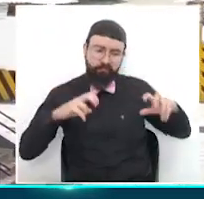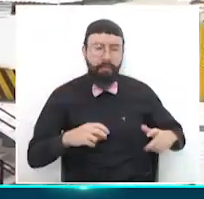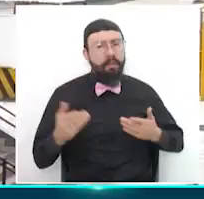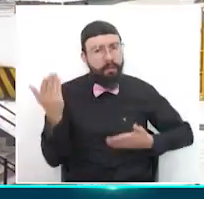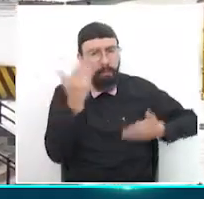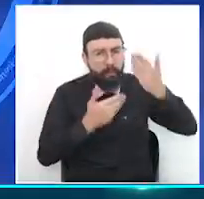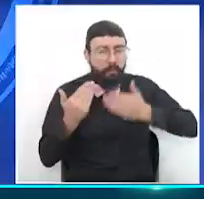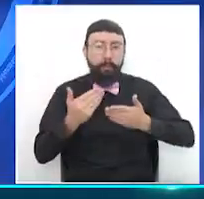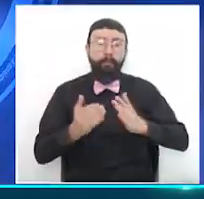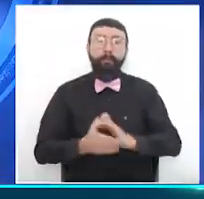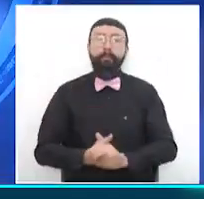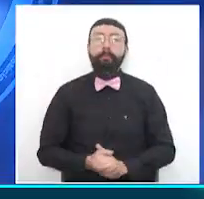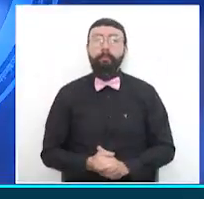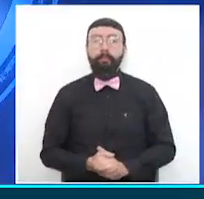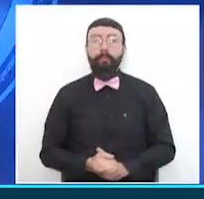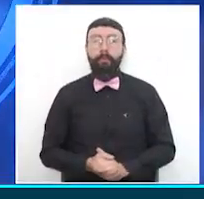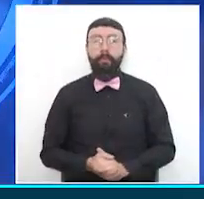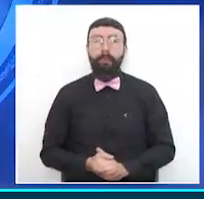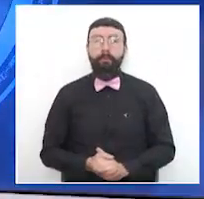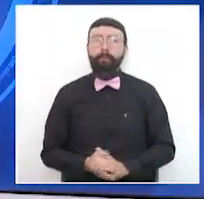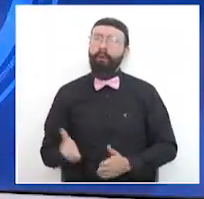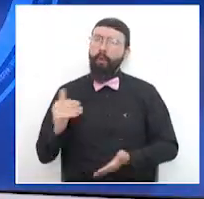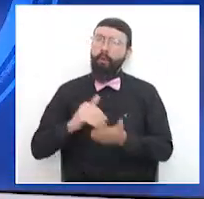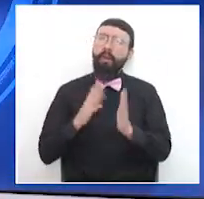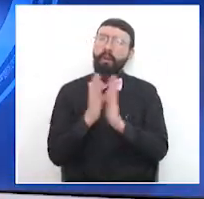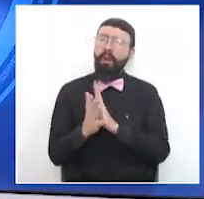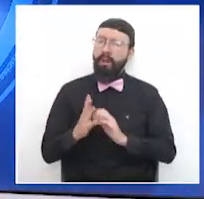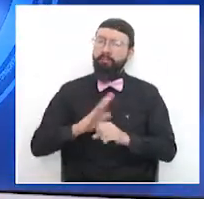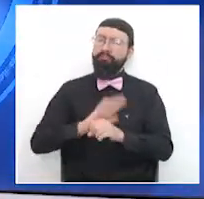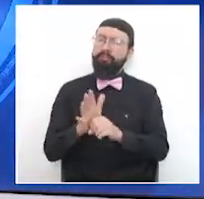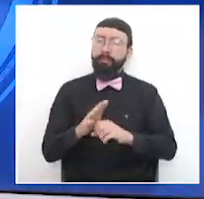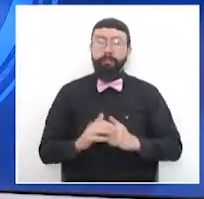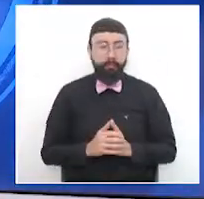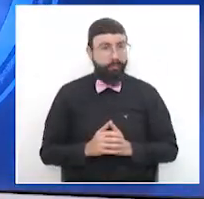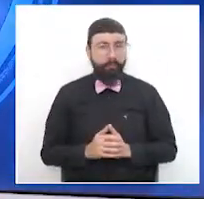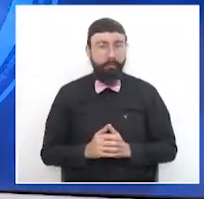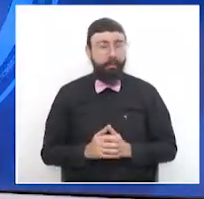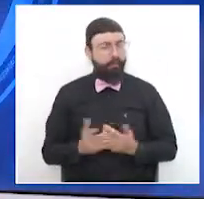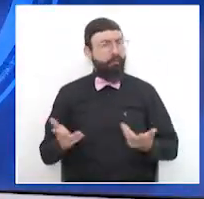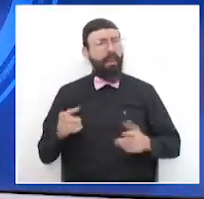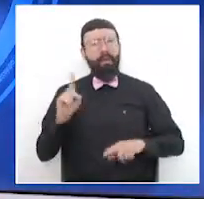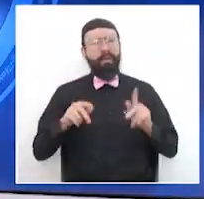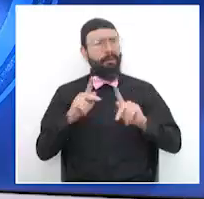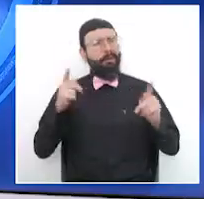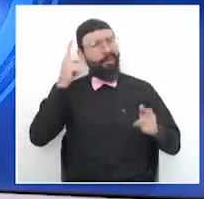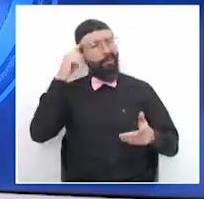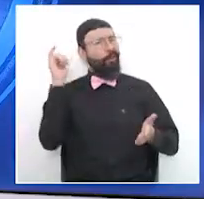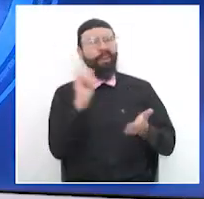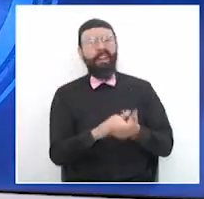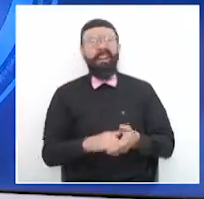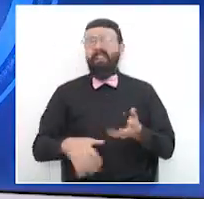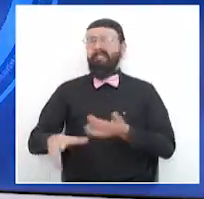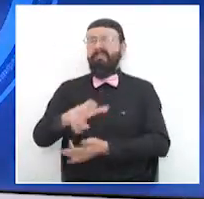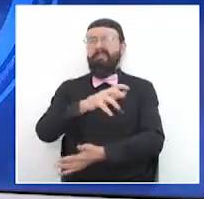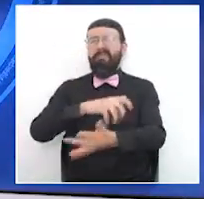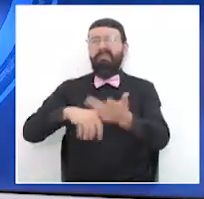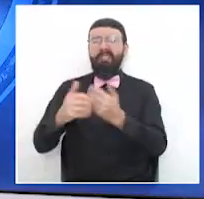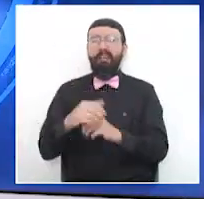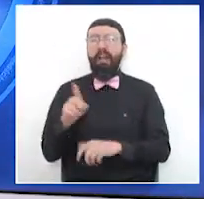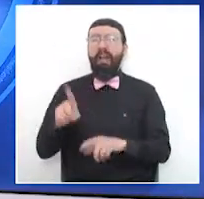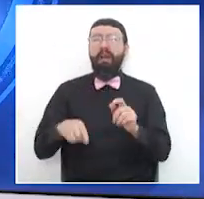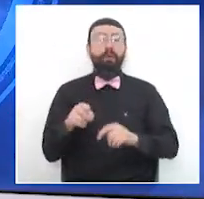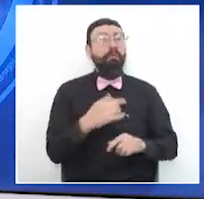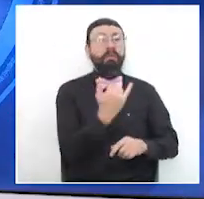expuesto. Volvemos a hablar del COVID. En contraste con la incredulidad y la indisciplina social de algunas personas en distintos